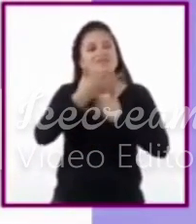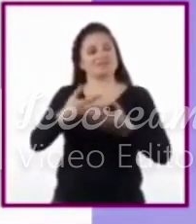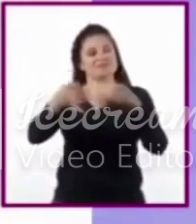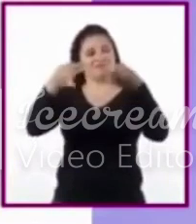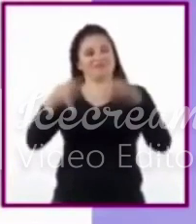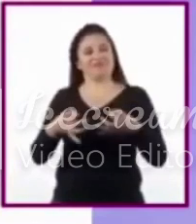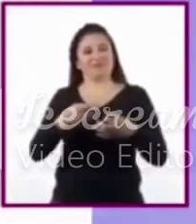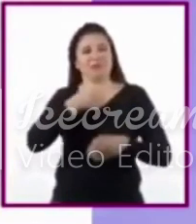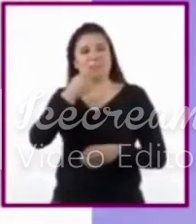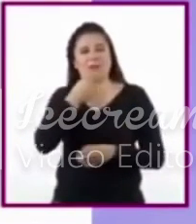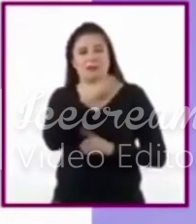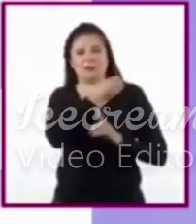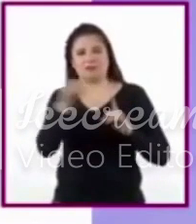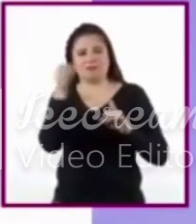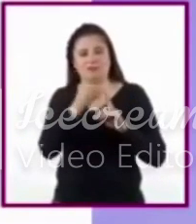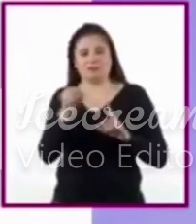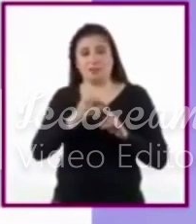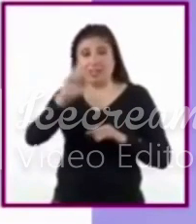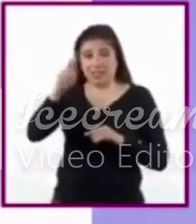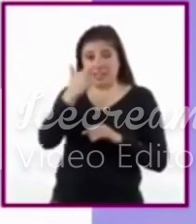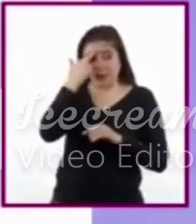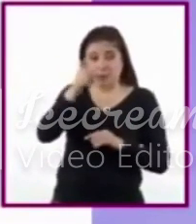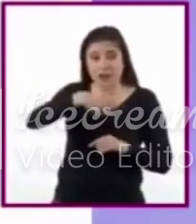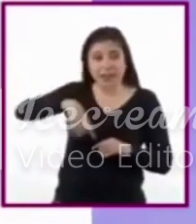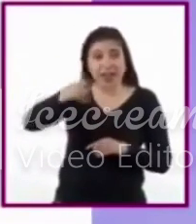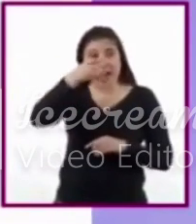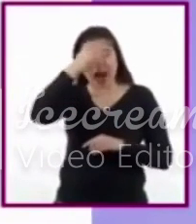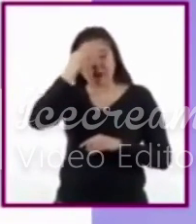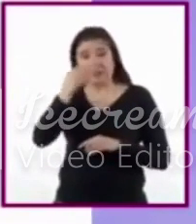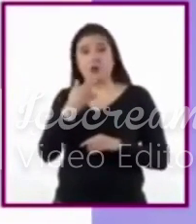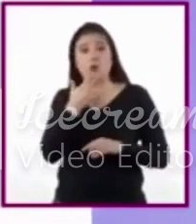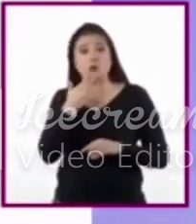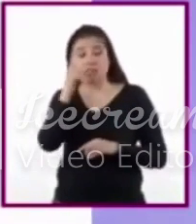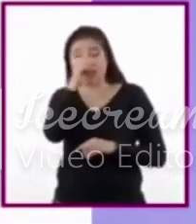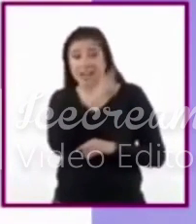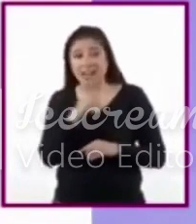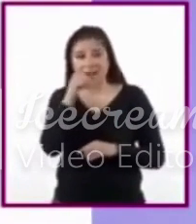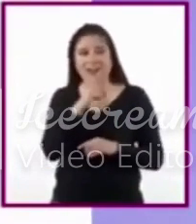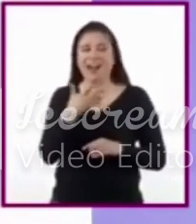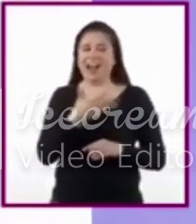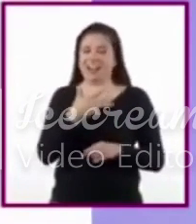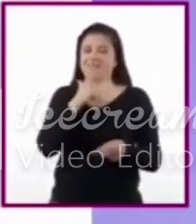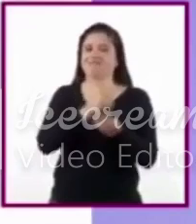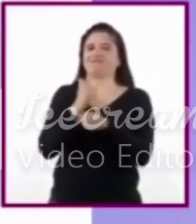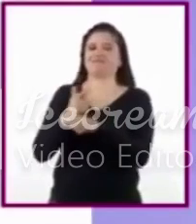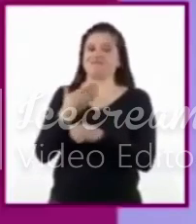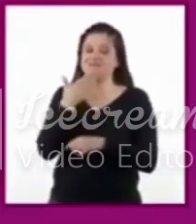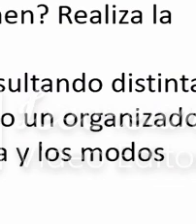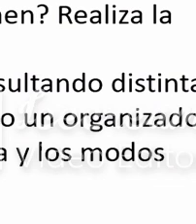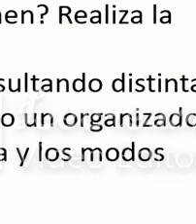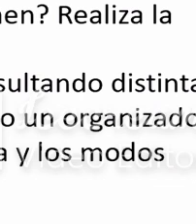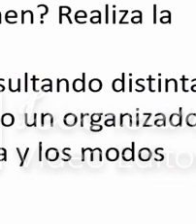y eficacia. Recuerda, aprender a usar la lengua tiene sus ventajas.